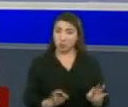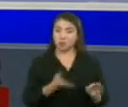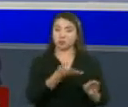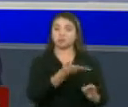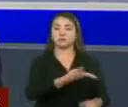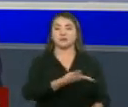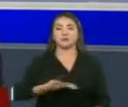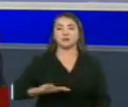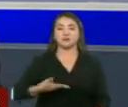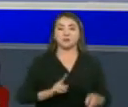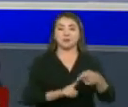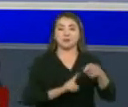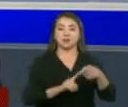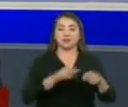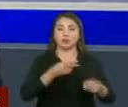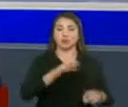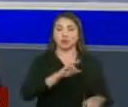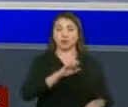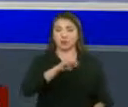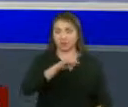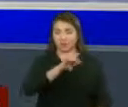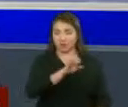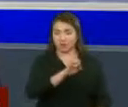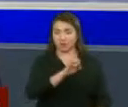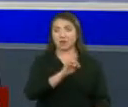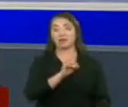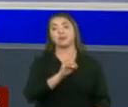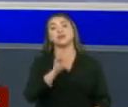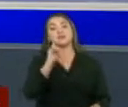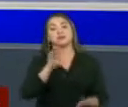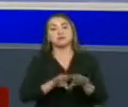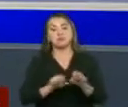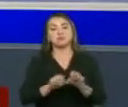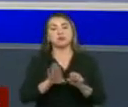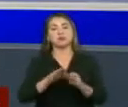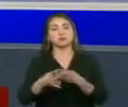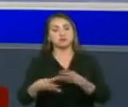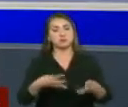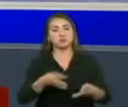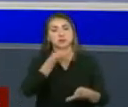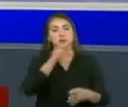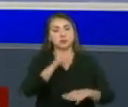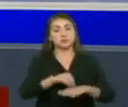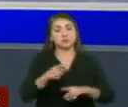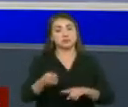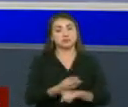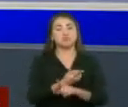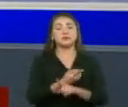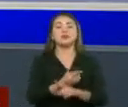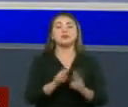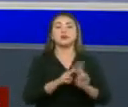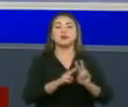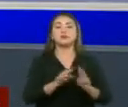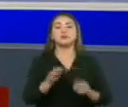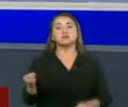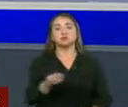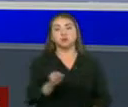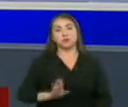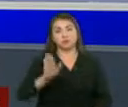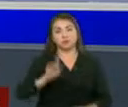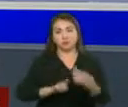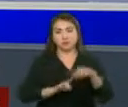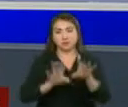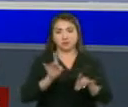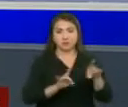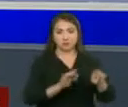el presidente del partido, Hernán Larraín, comprometió mayores niveles de transparencia y anunció además que llevarán un candidato a las próximas